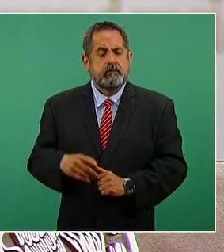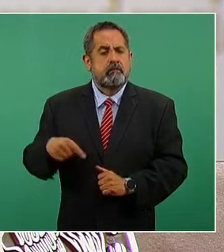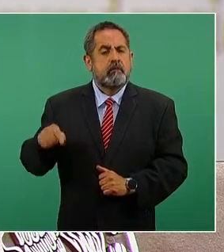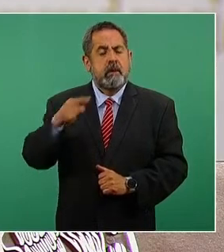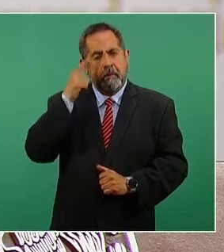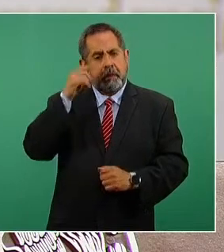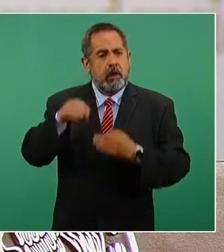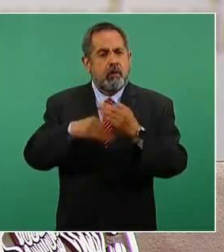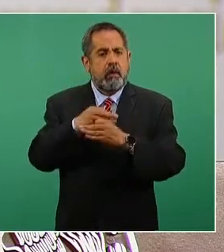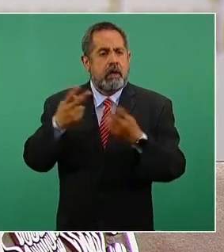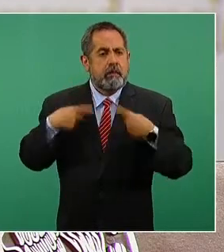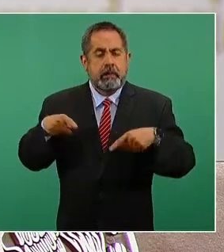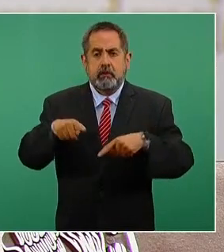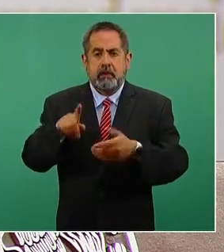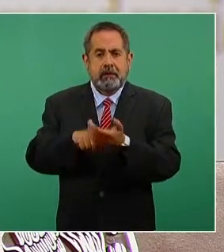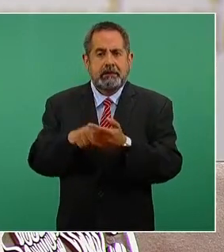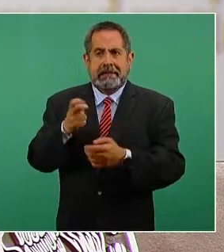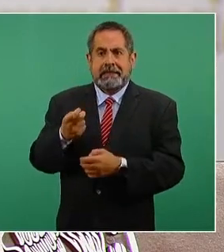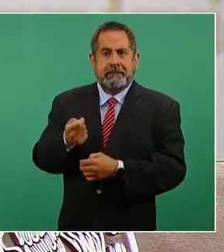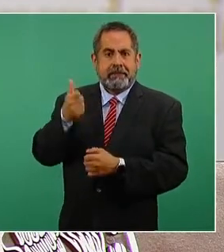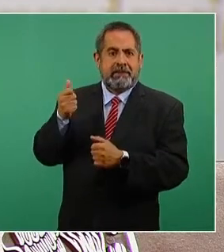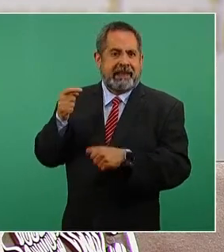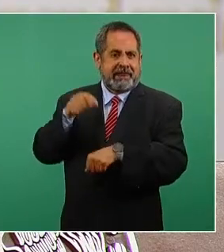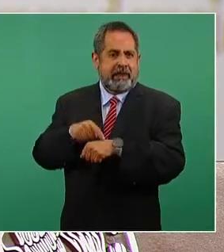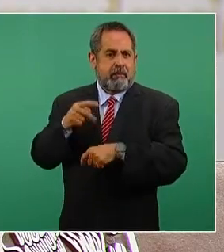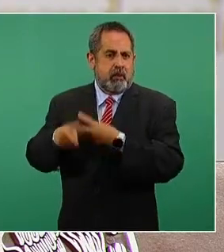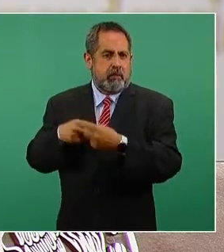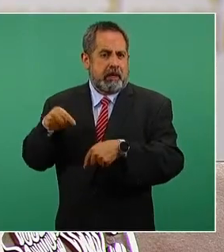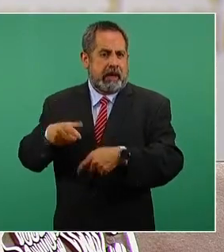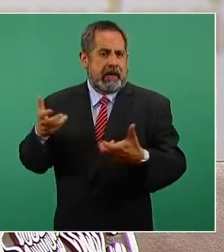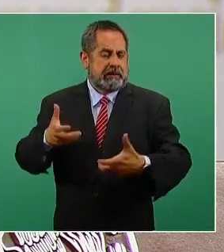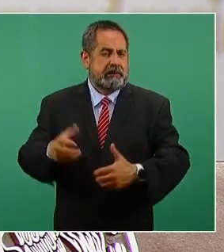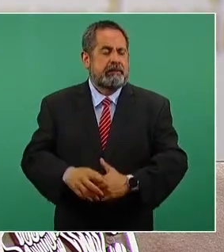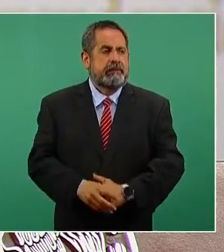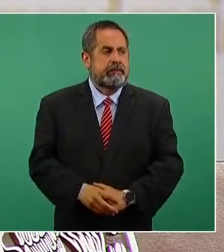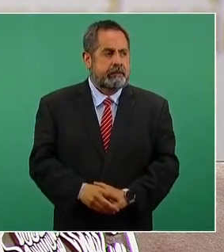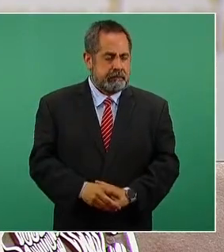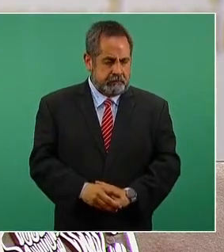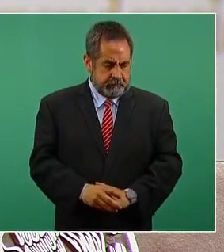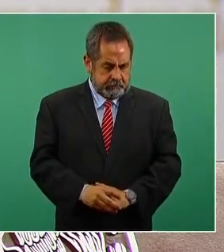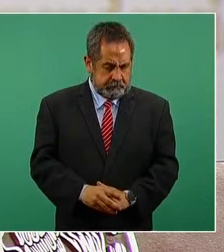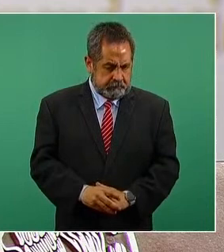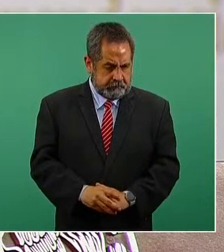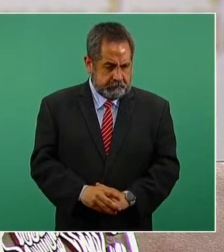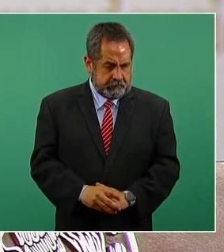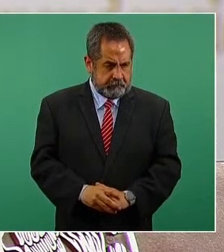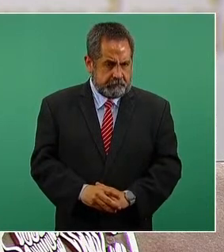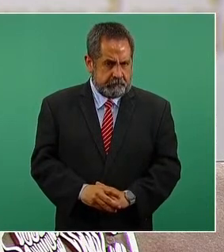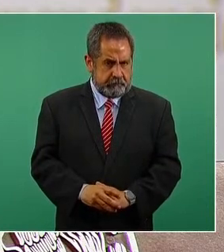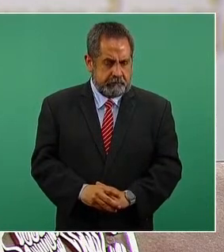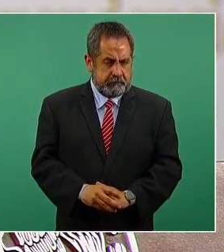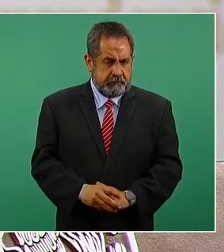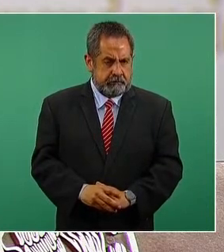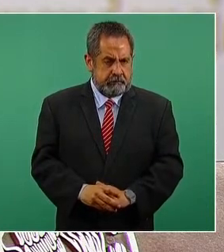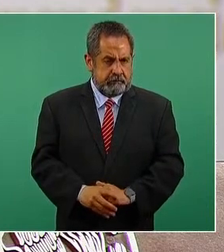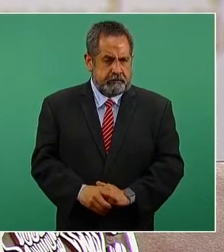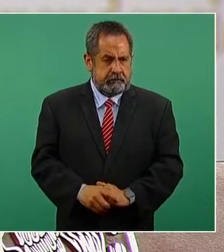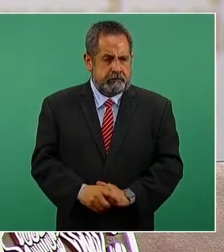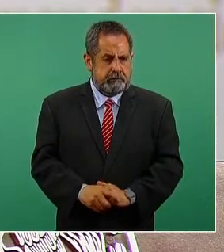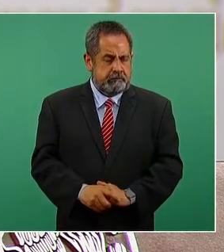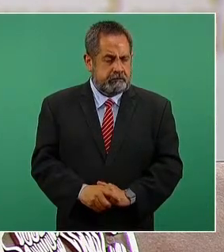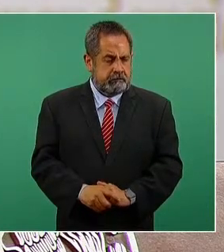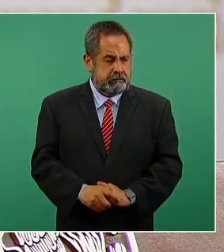Unidas por primera vez. El Foro Generación e Igualdad surgió de